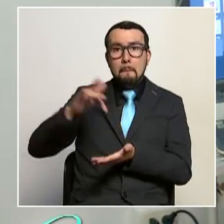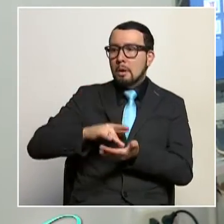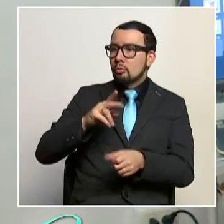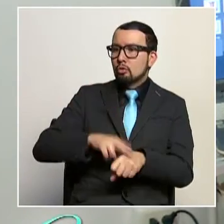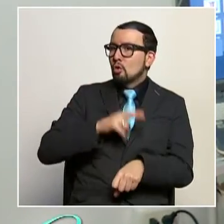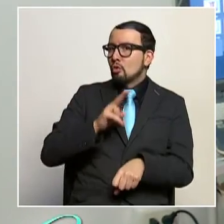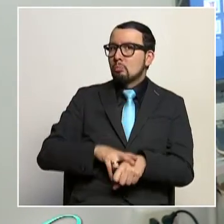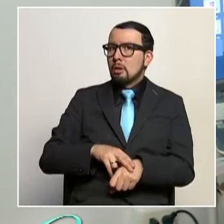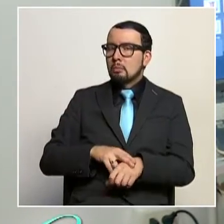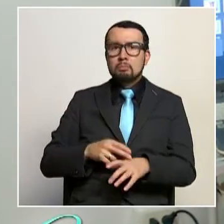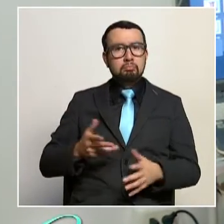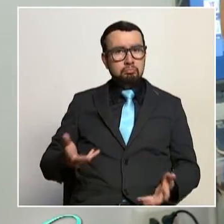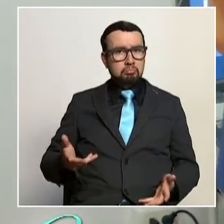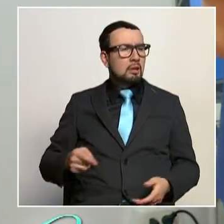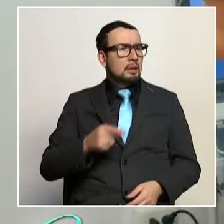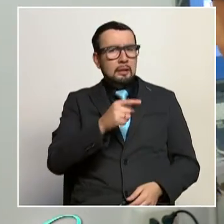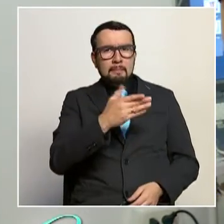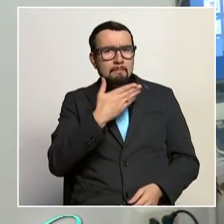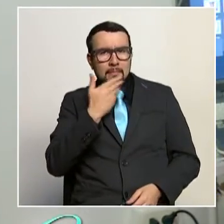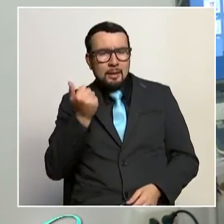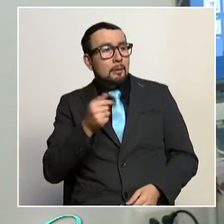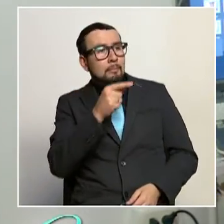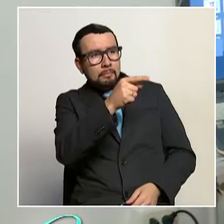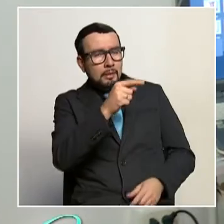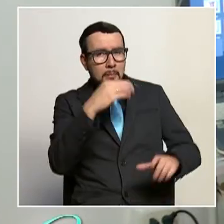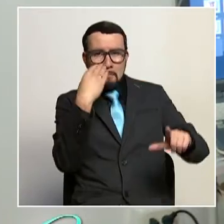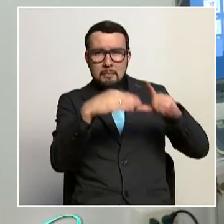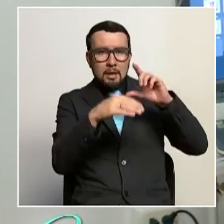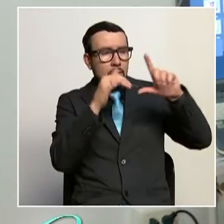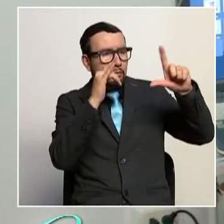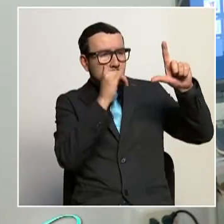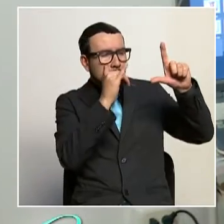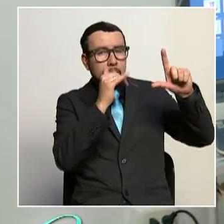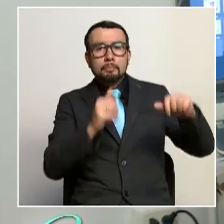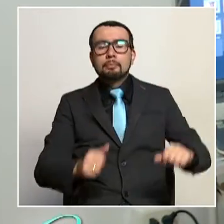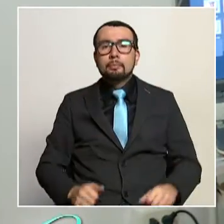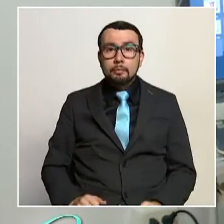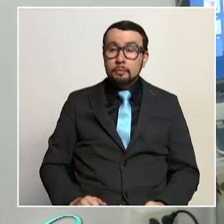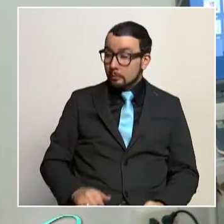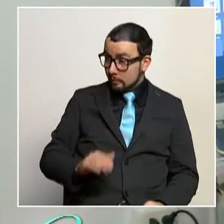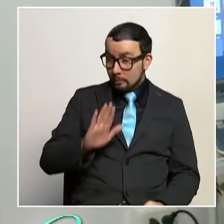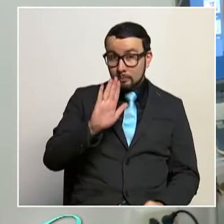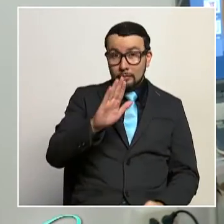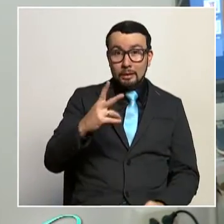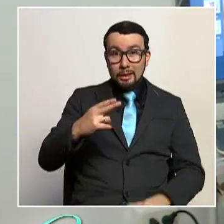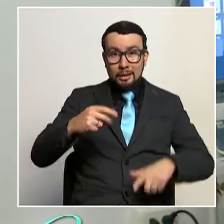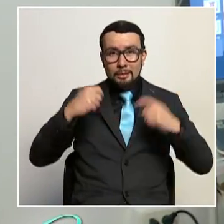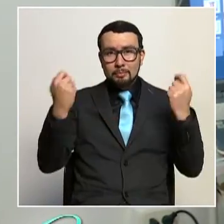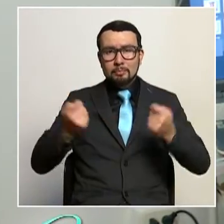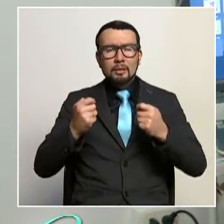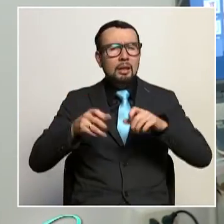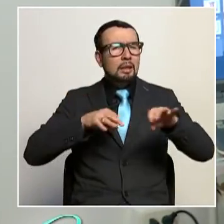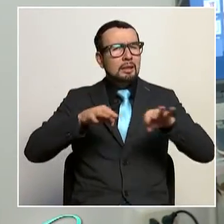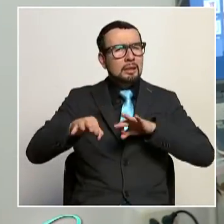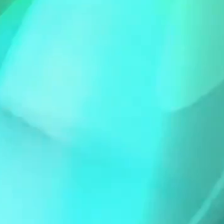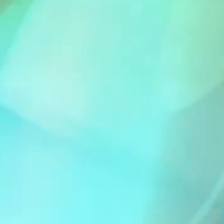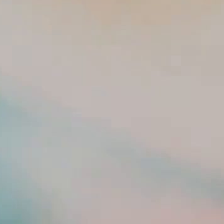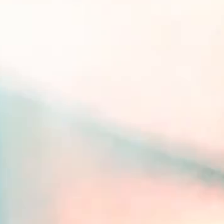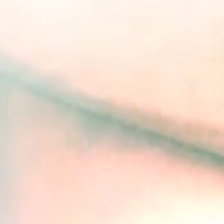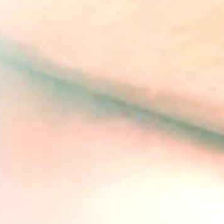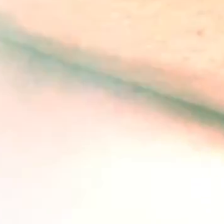Entonces, en este sentido es mejor el examen con videocolposcopia. Vamos a ir a este corte comerciales para que entremos a hablar un poco de la ecografía